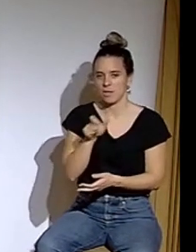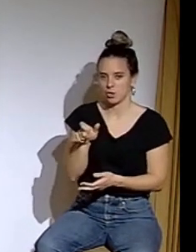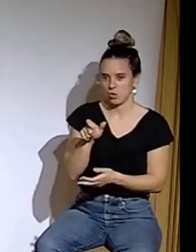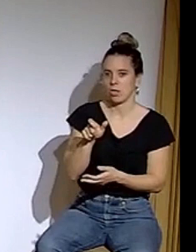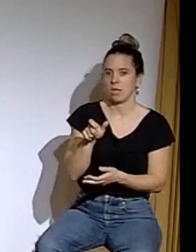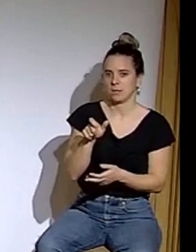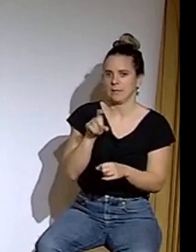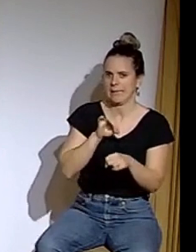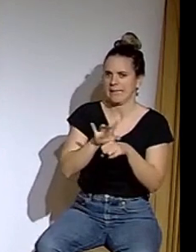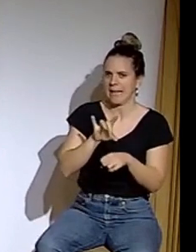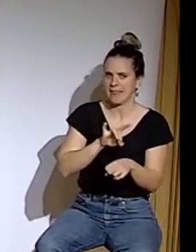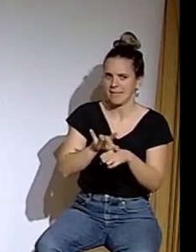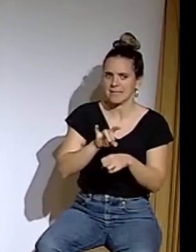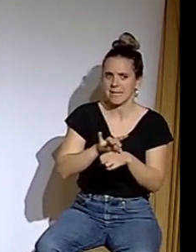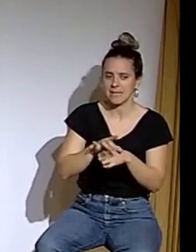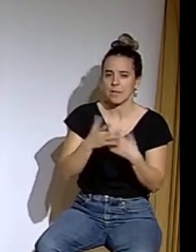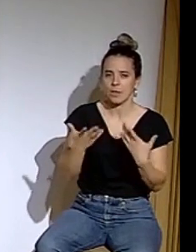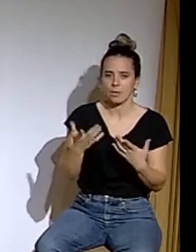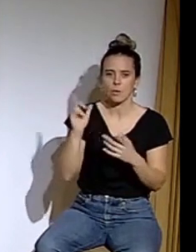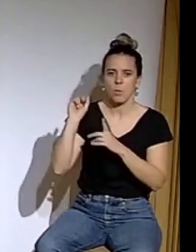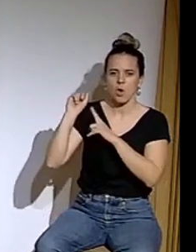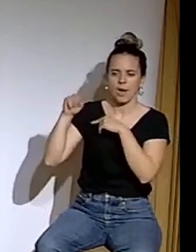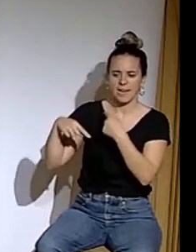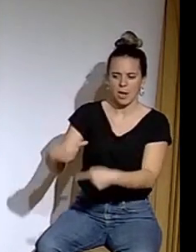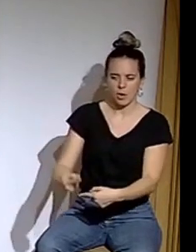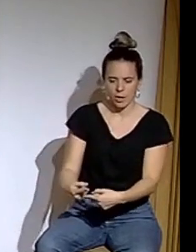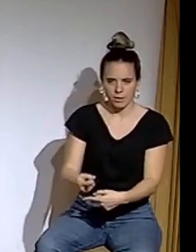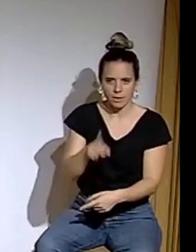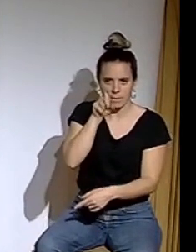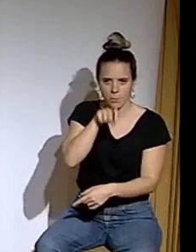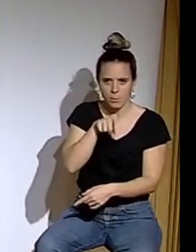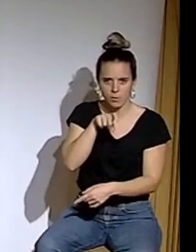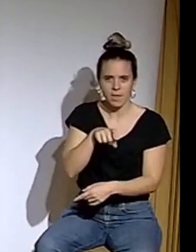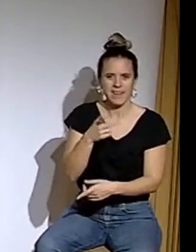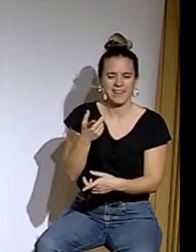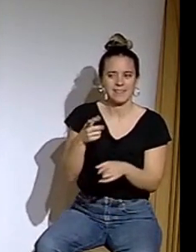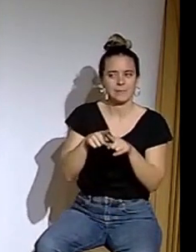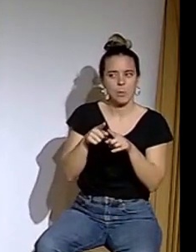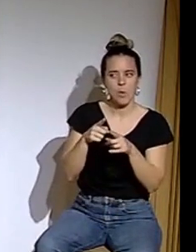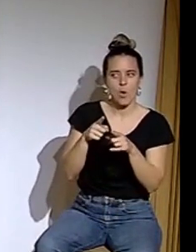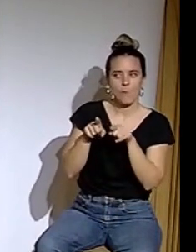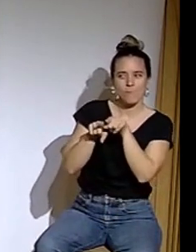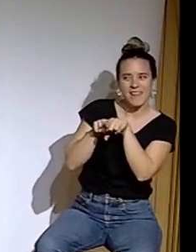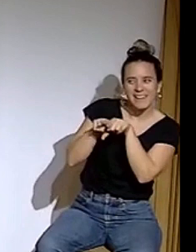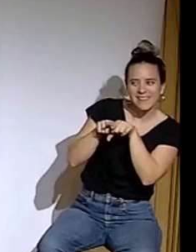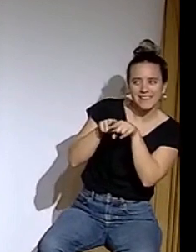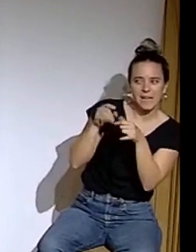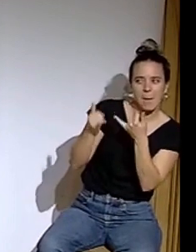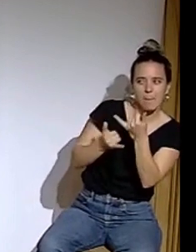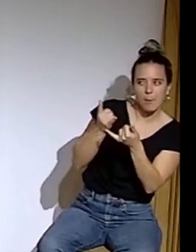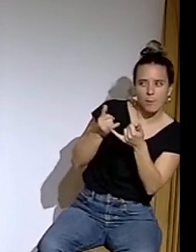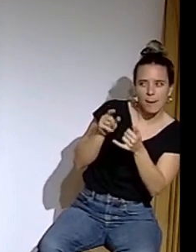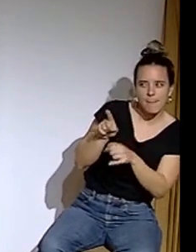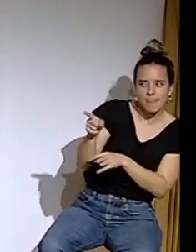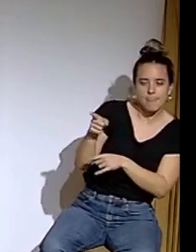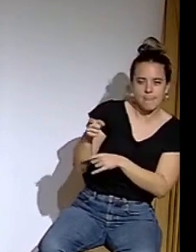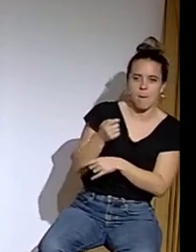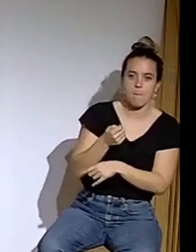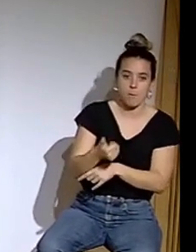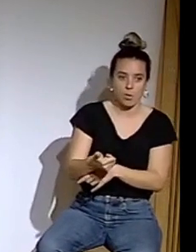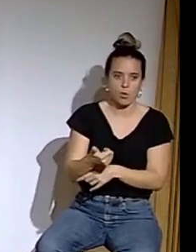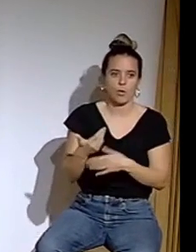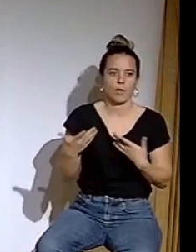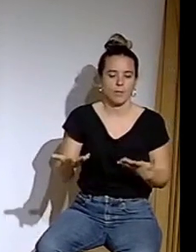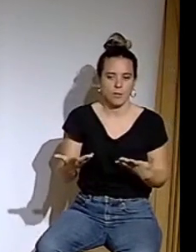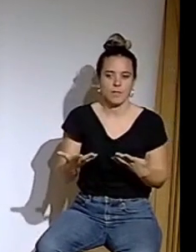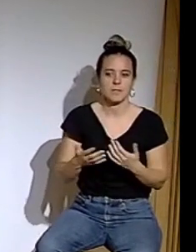romantización de la genealogía de la bruja que ese problematiza poco Entonces como eso si los rotos tipo no renunciar